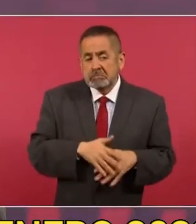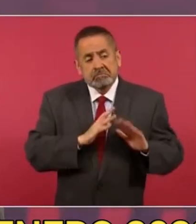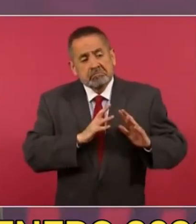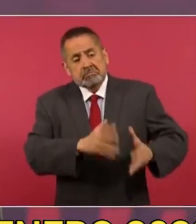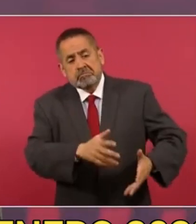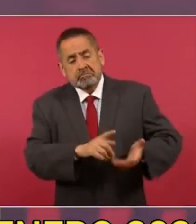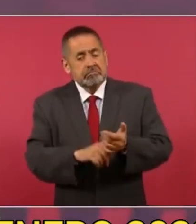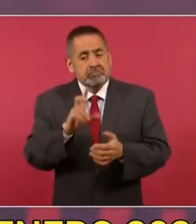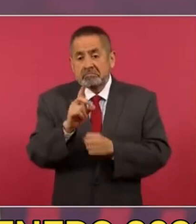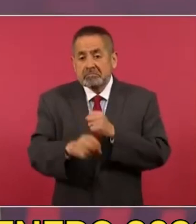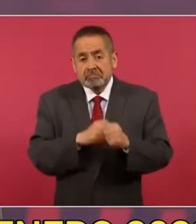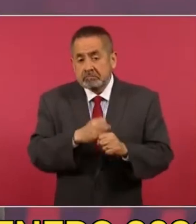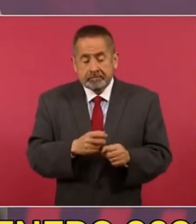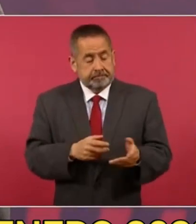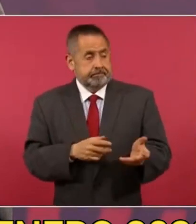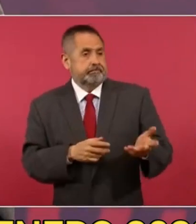Y aunque no